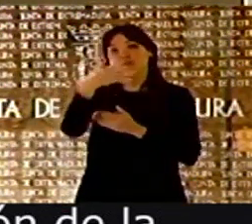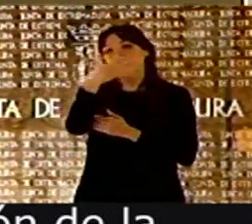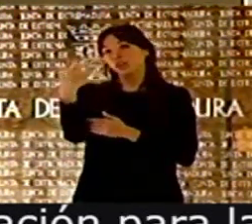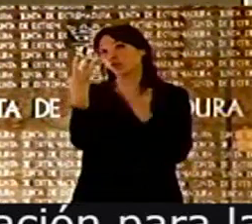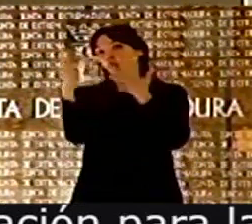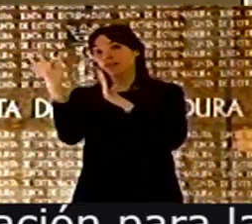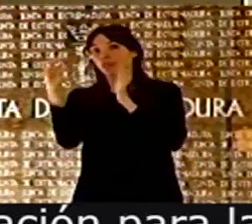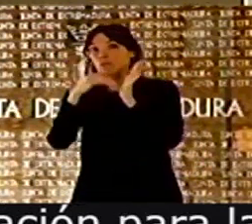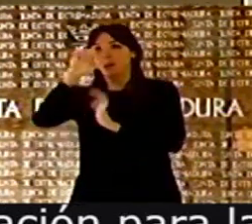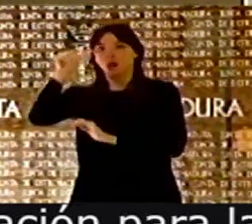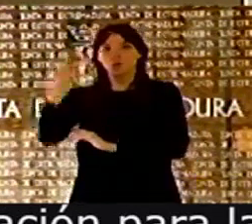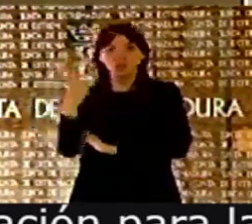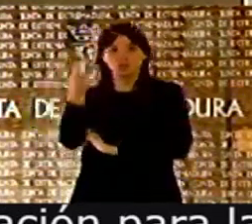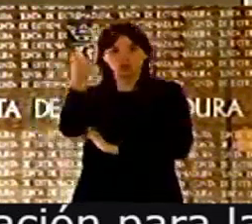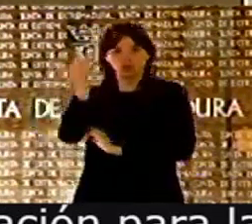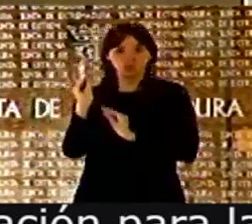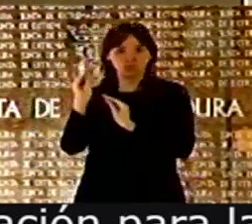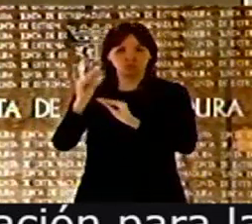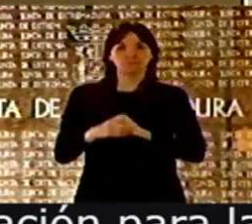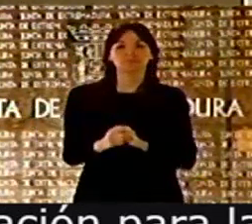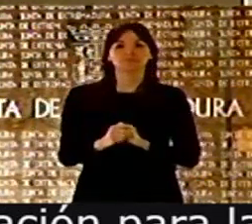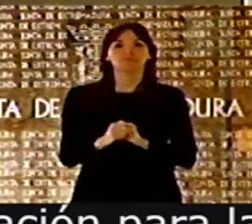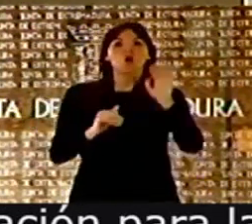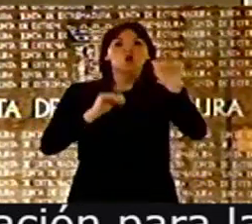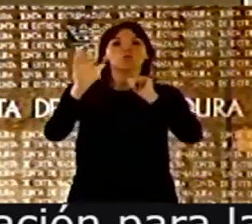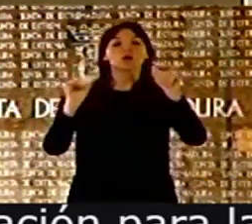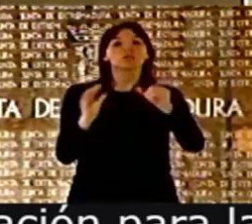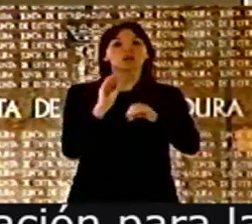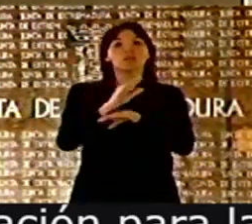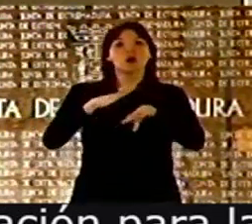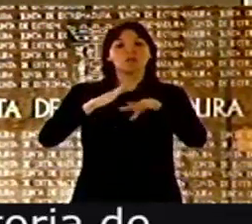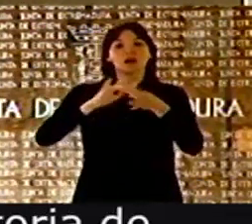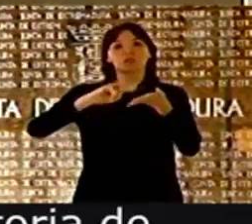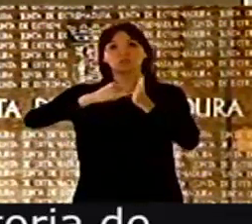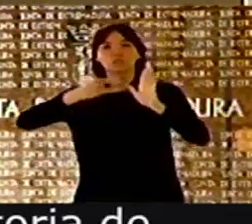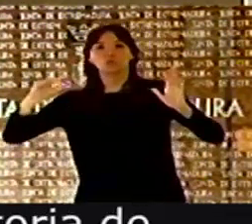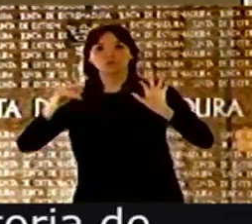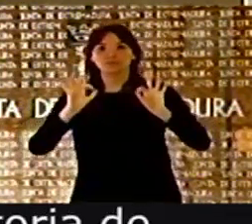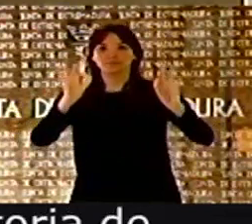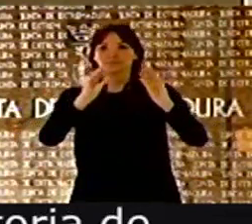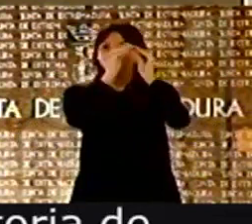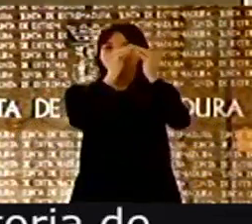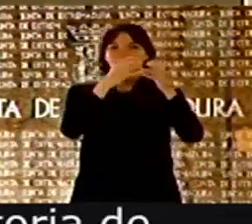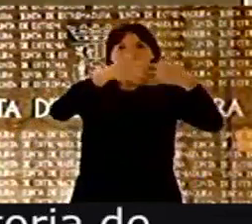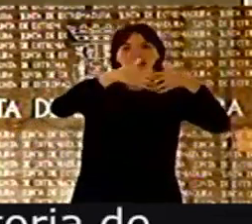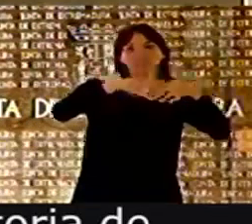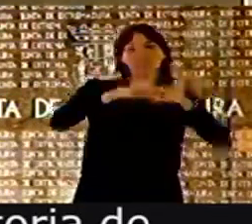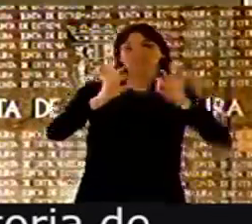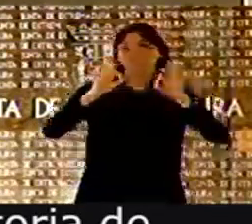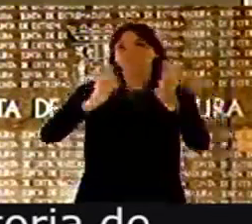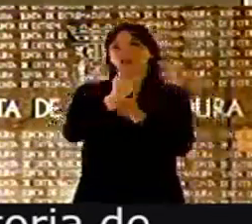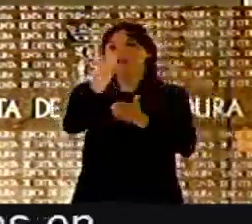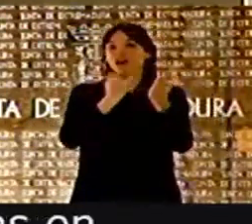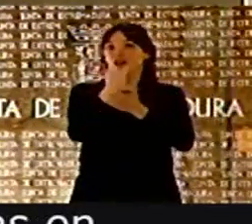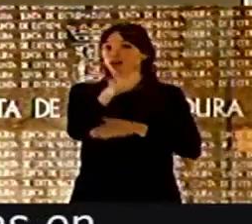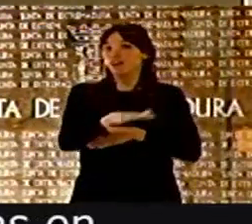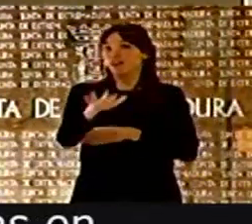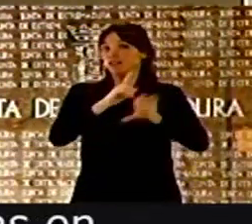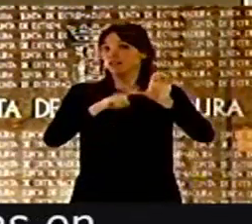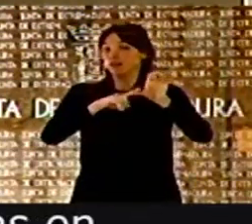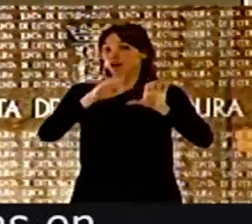2.590.000 euros, la convocatoria de ayudas a la promoción de nuevas tecnologías en maquinaria y equipos agrarios en la región para el